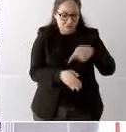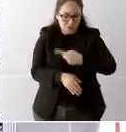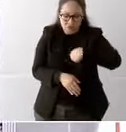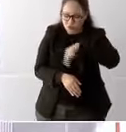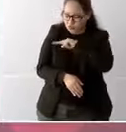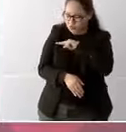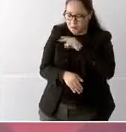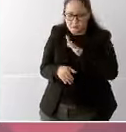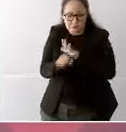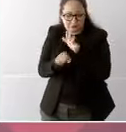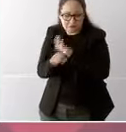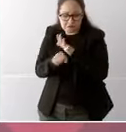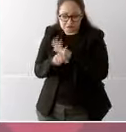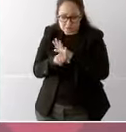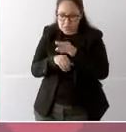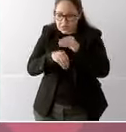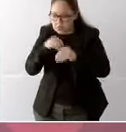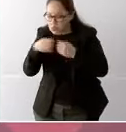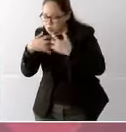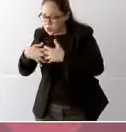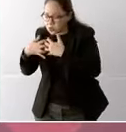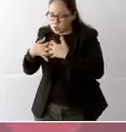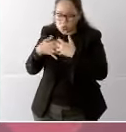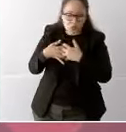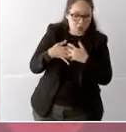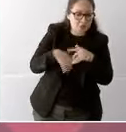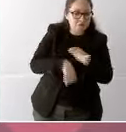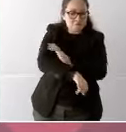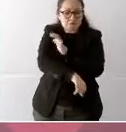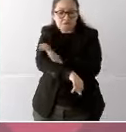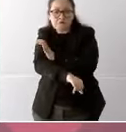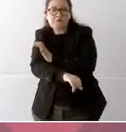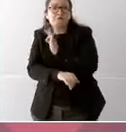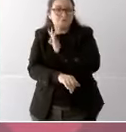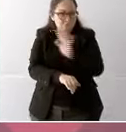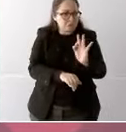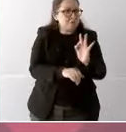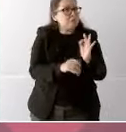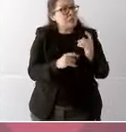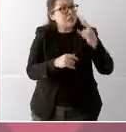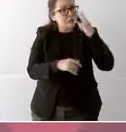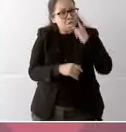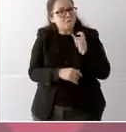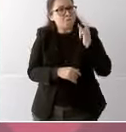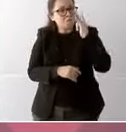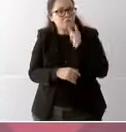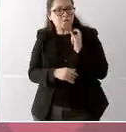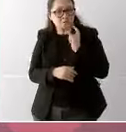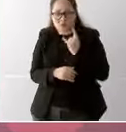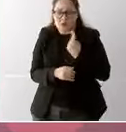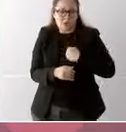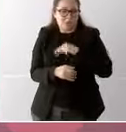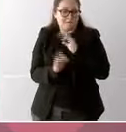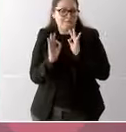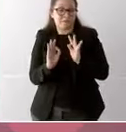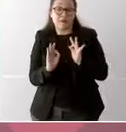alimentos, podemos enfrentar cualquier calamidad. Pero si somos